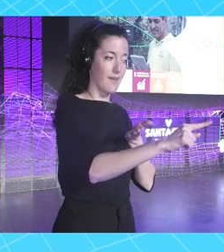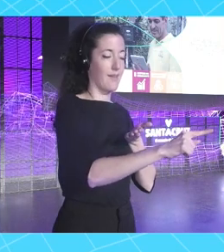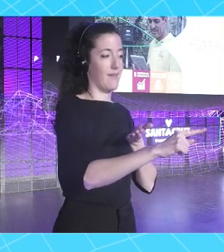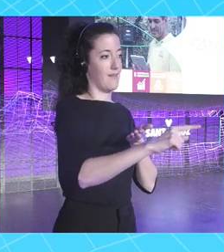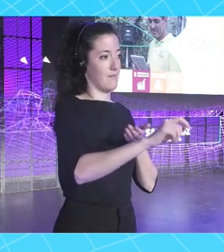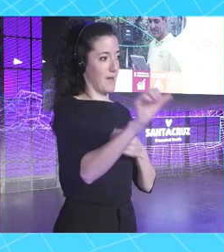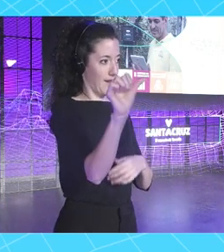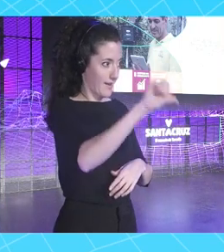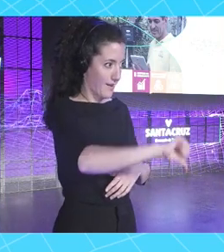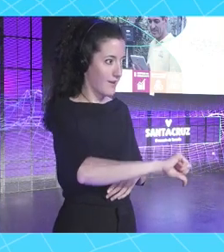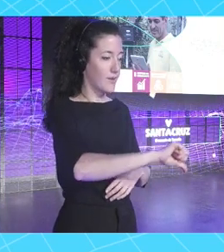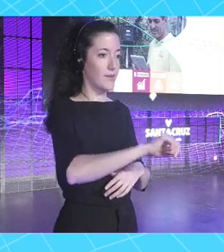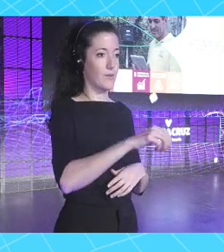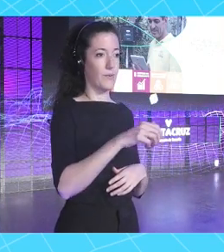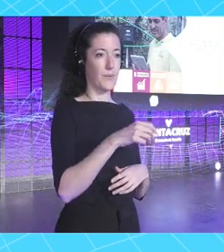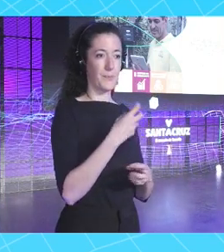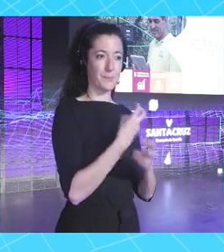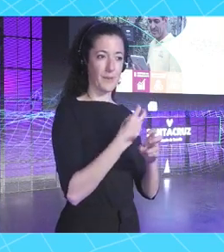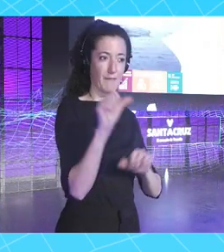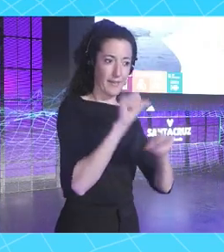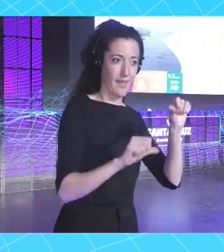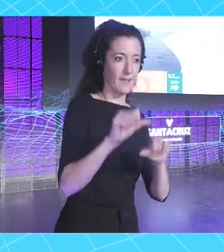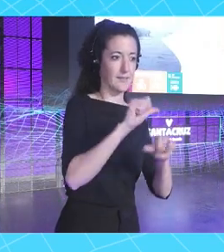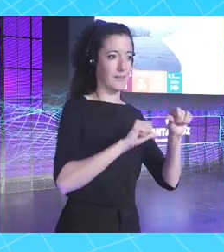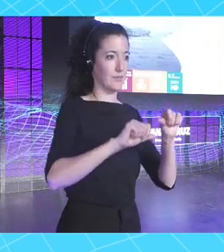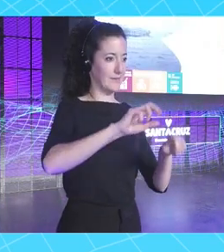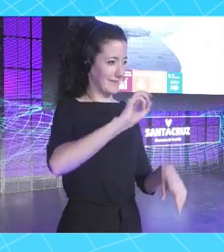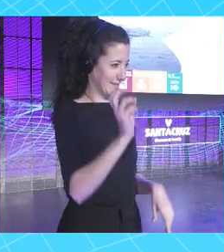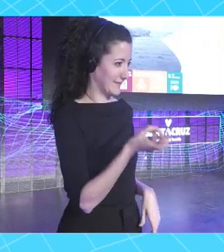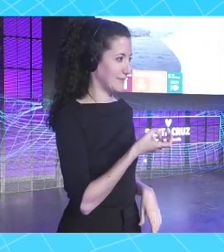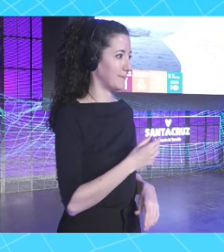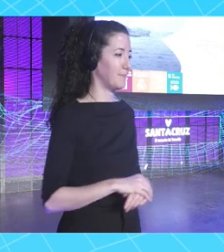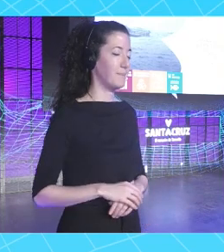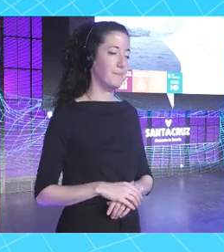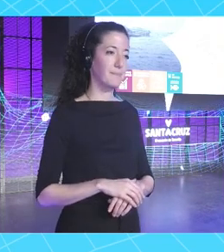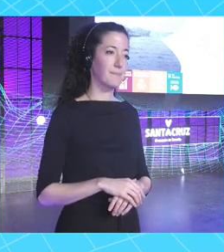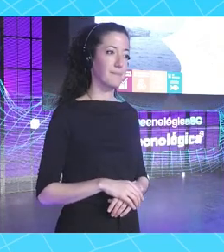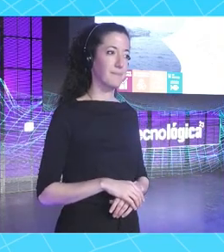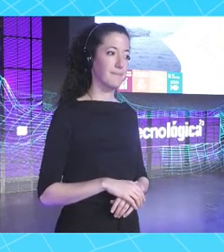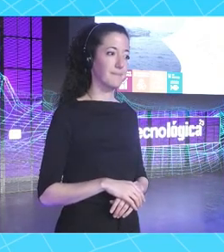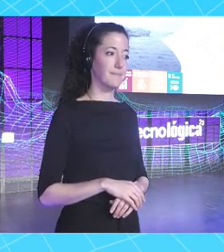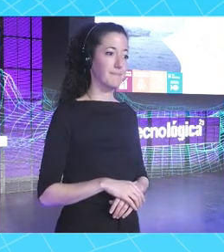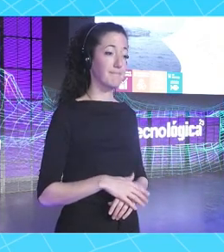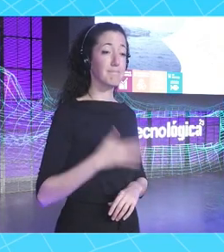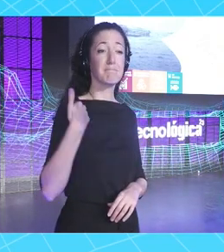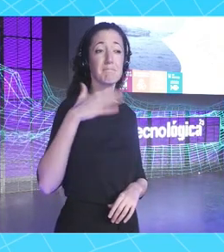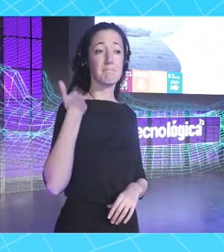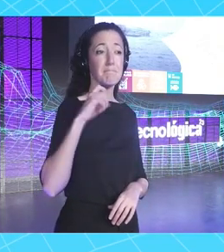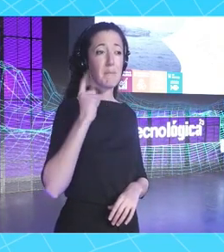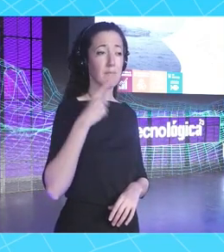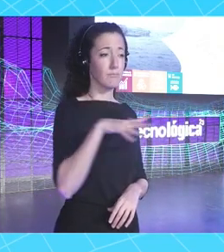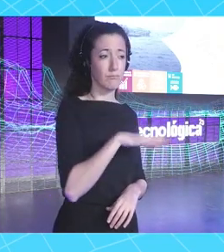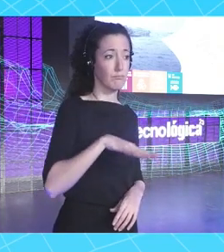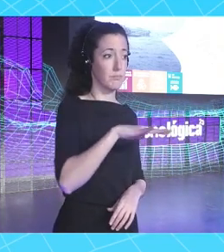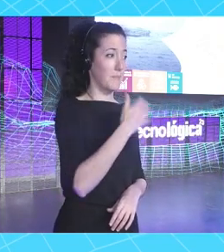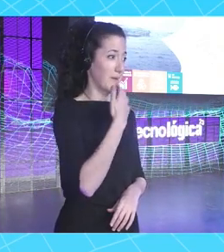O hacemos lo que sea vale Donde había más casos Bueno pues en zonas totalmente remotas una pista y factoría